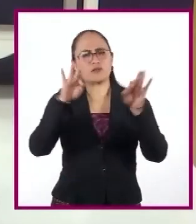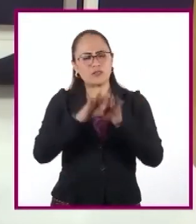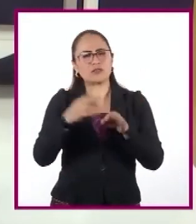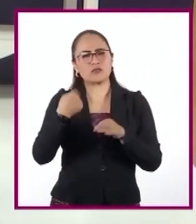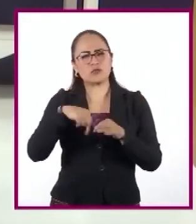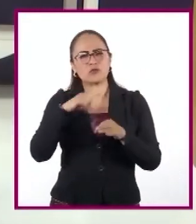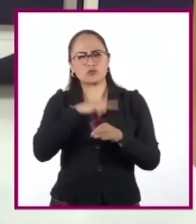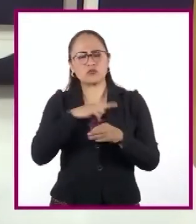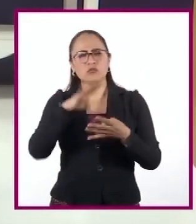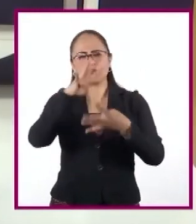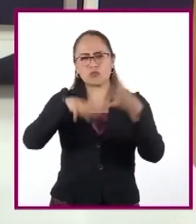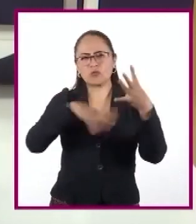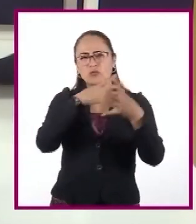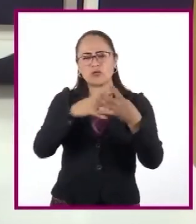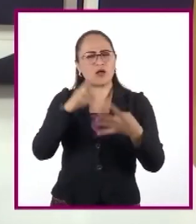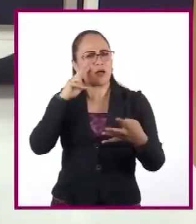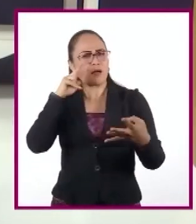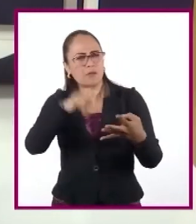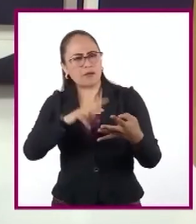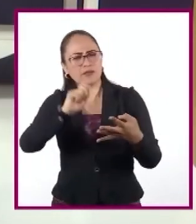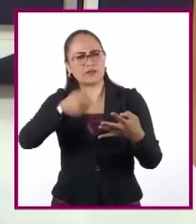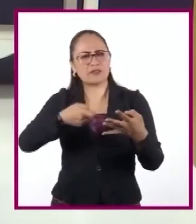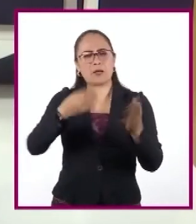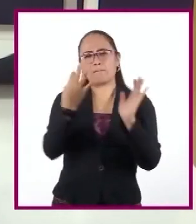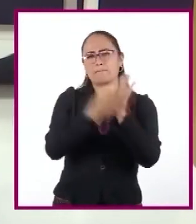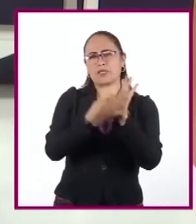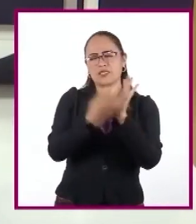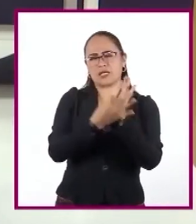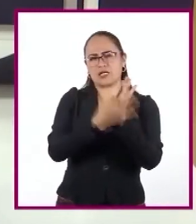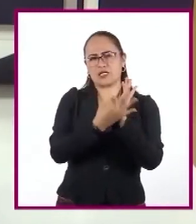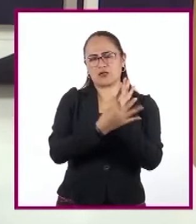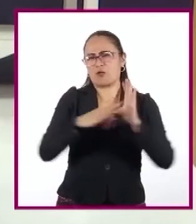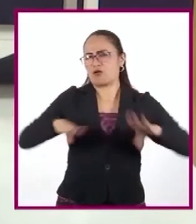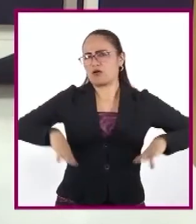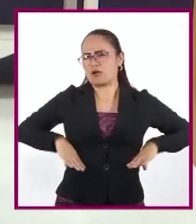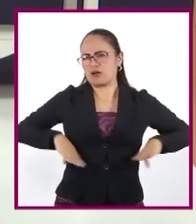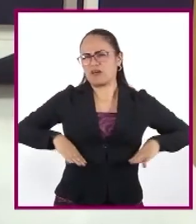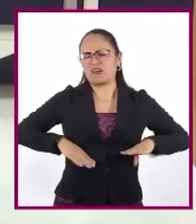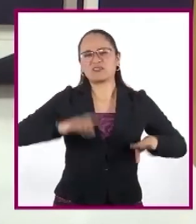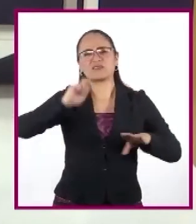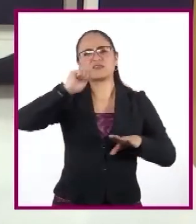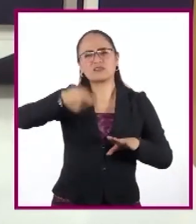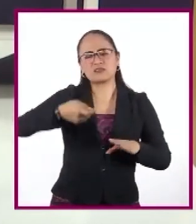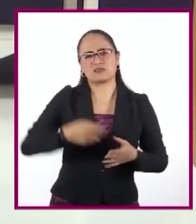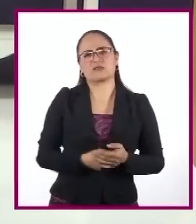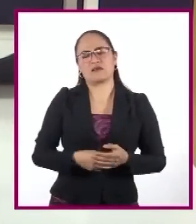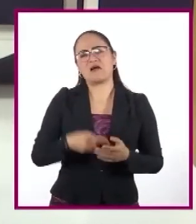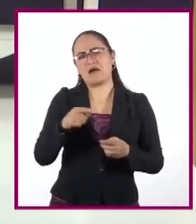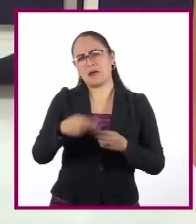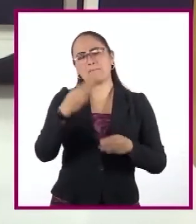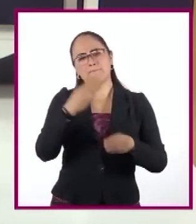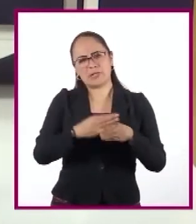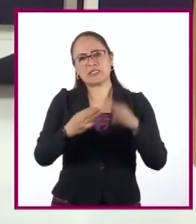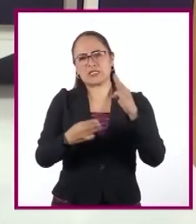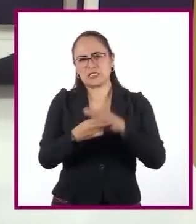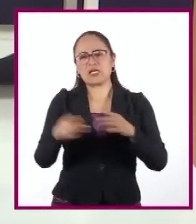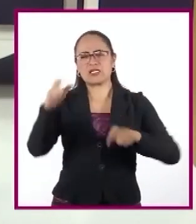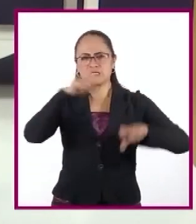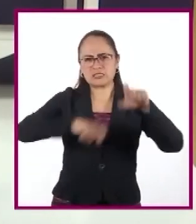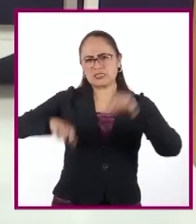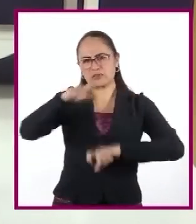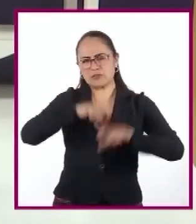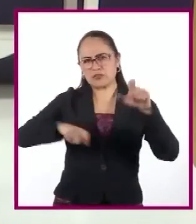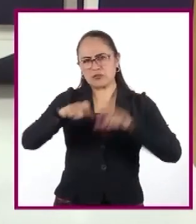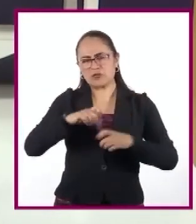la tabla periódica es el carácter metálico. Este se refiere a la tendencia de los elementos químicos para alcanzar